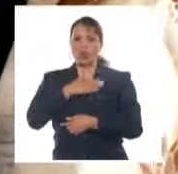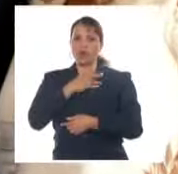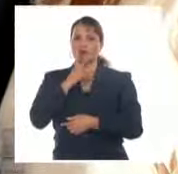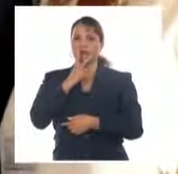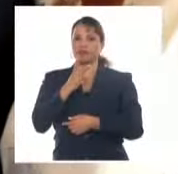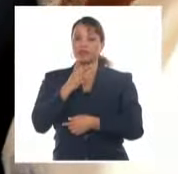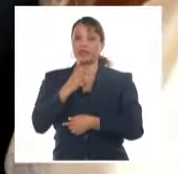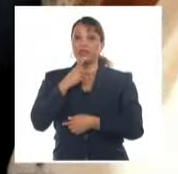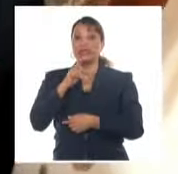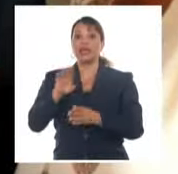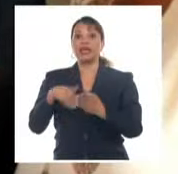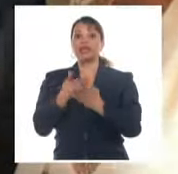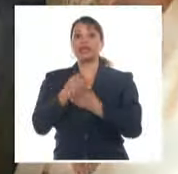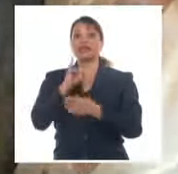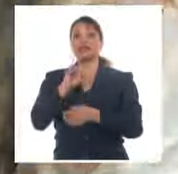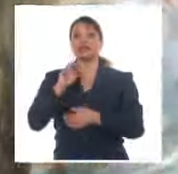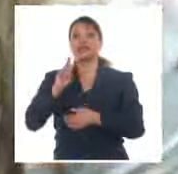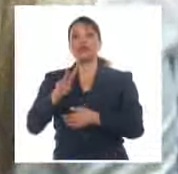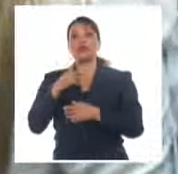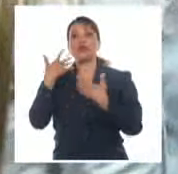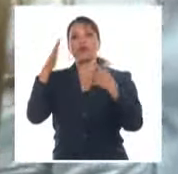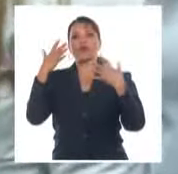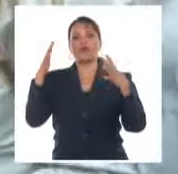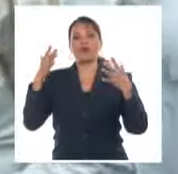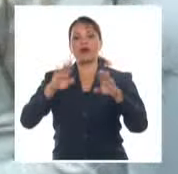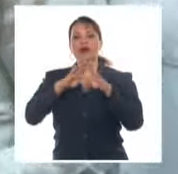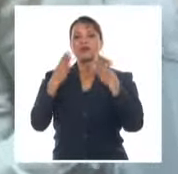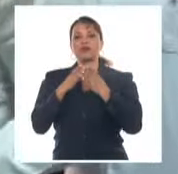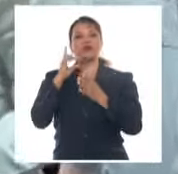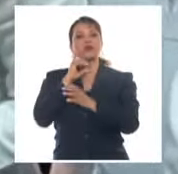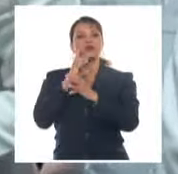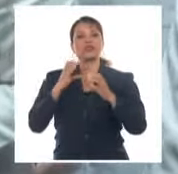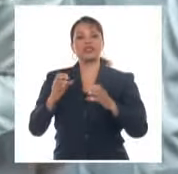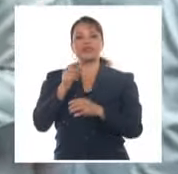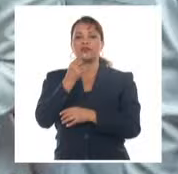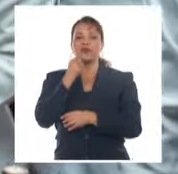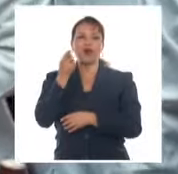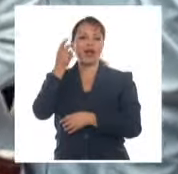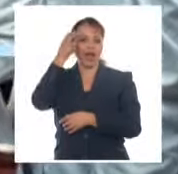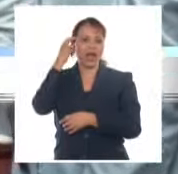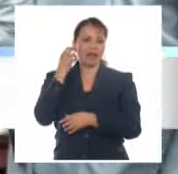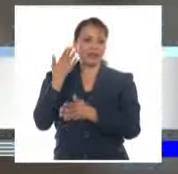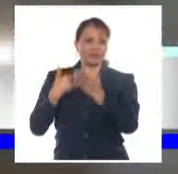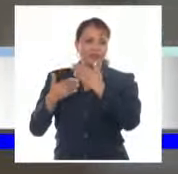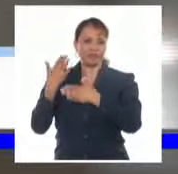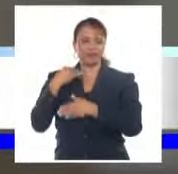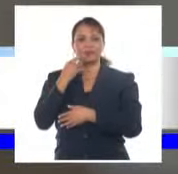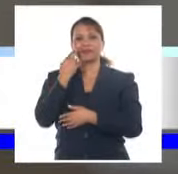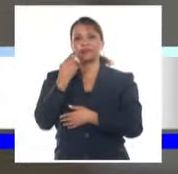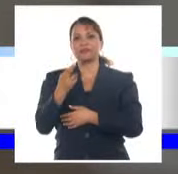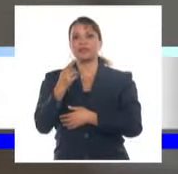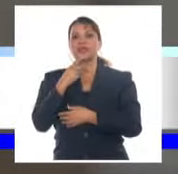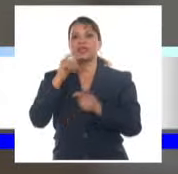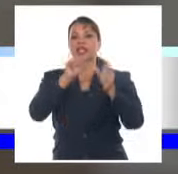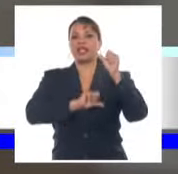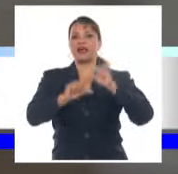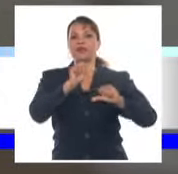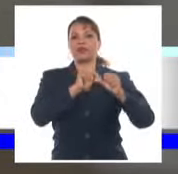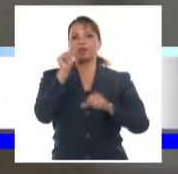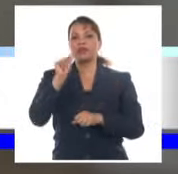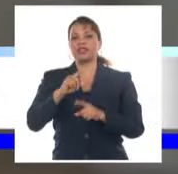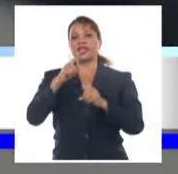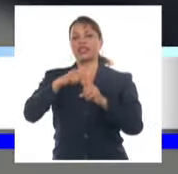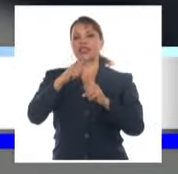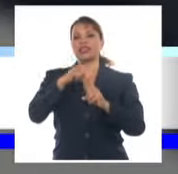aniversario 62 aplaudió a sus científicos más renombrados pero también reconoció a laboratoristas y técnicos que en